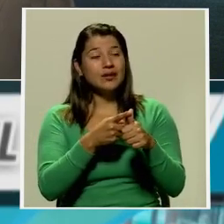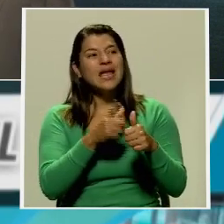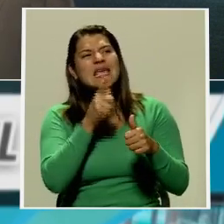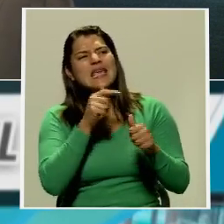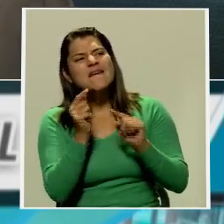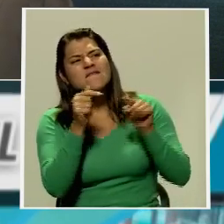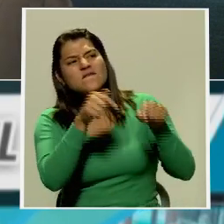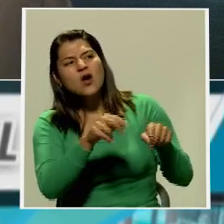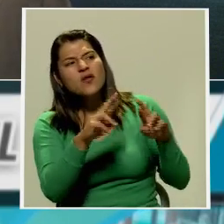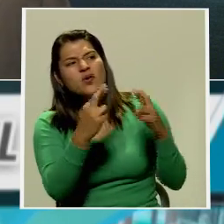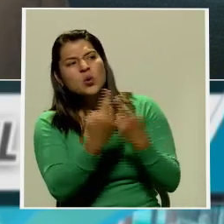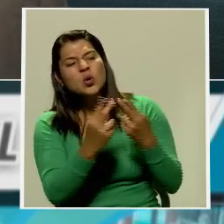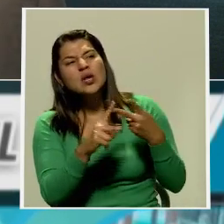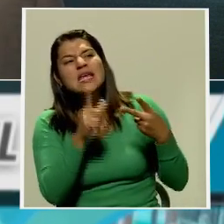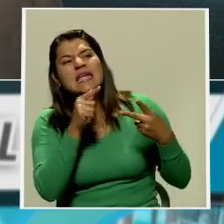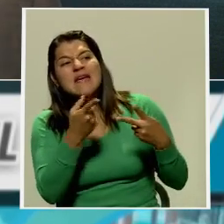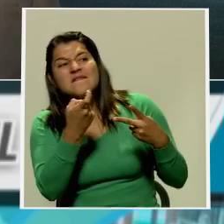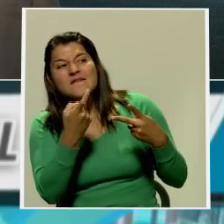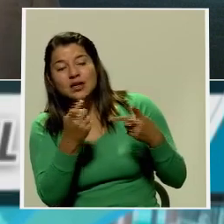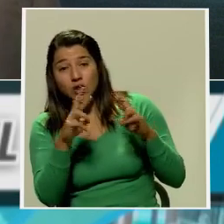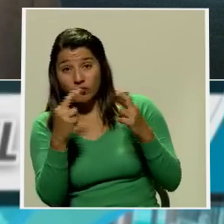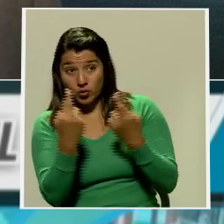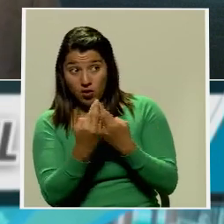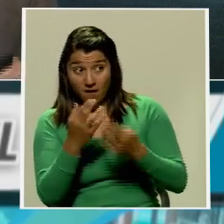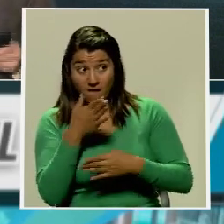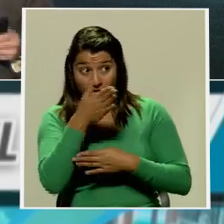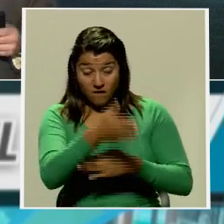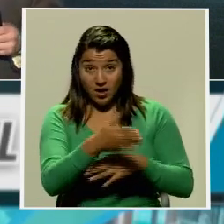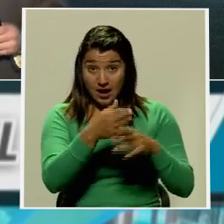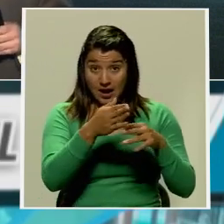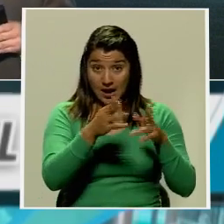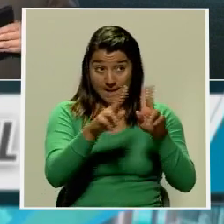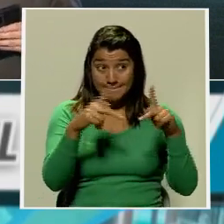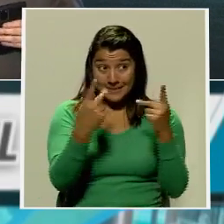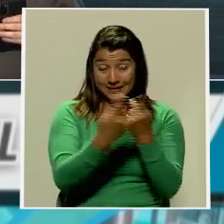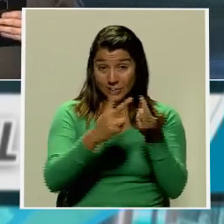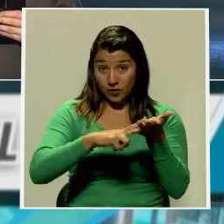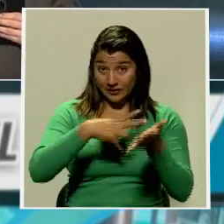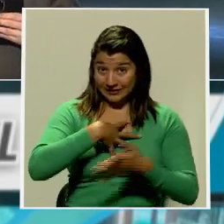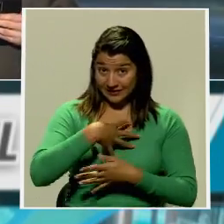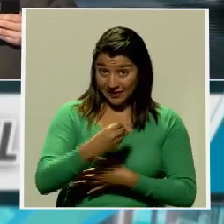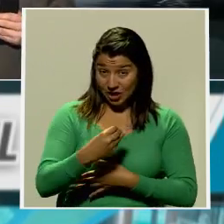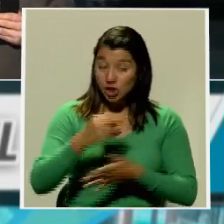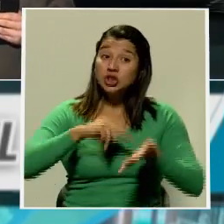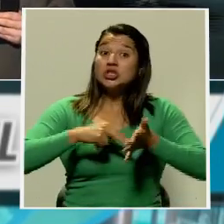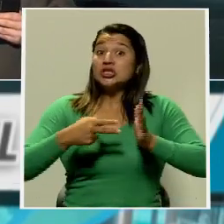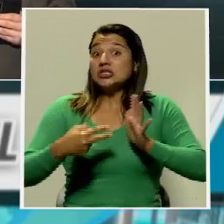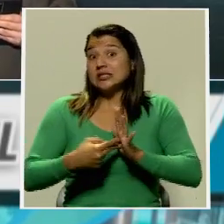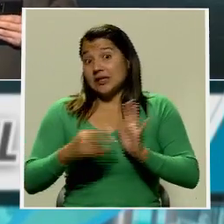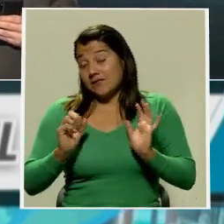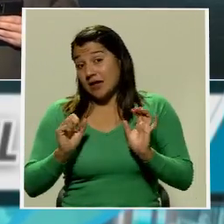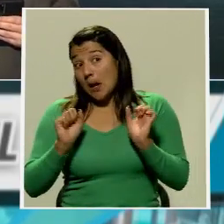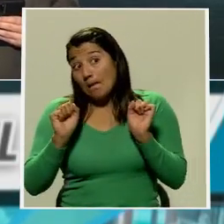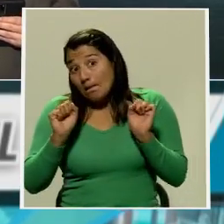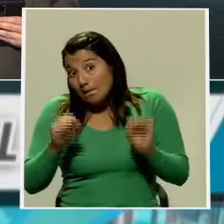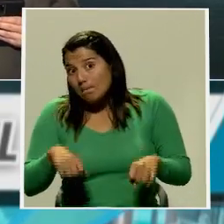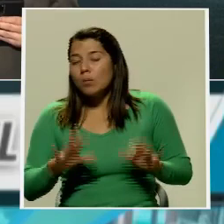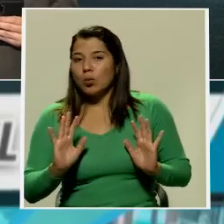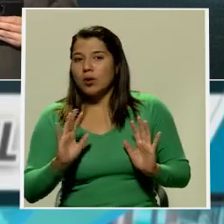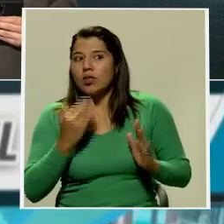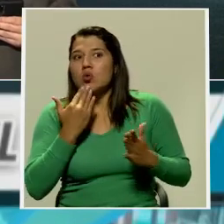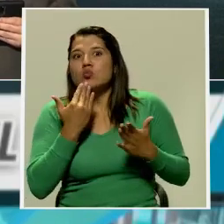ausencias. Llegó la fracción de Liberación Nacional, lo que significaría o podría dar una buena